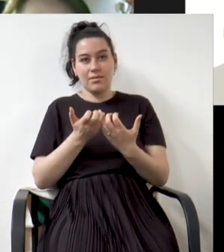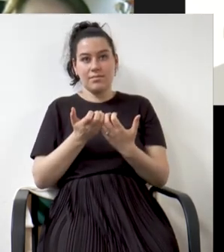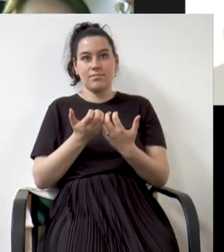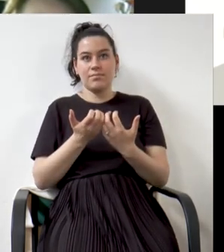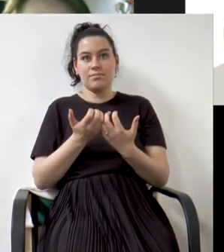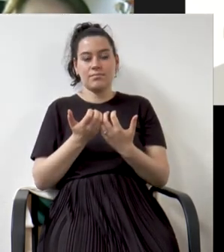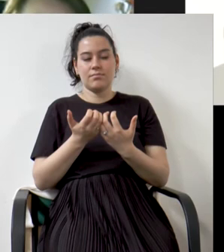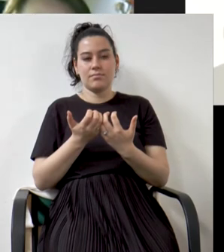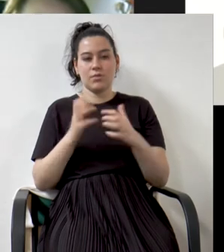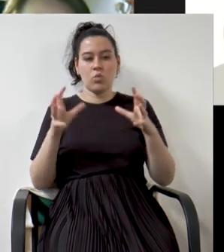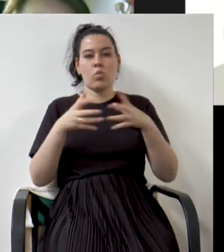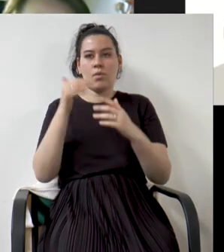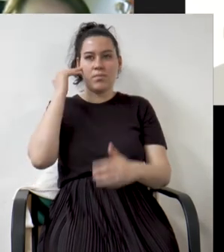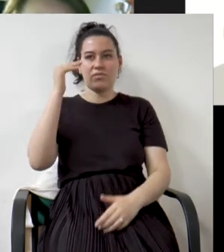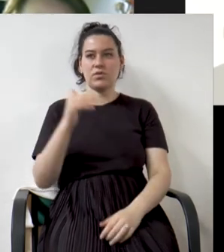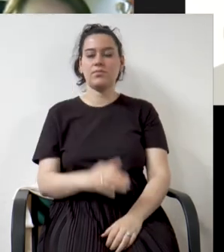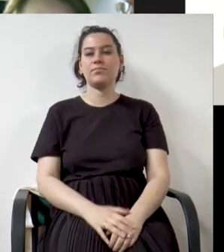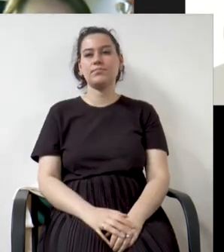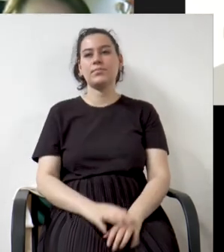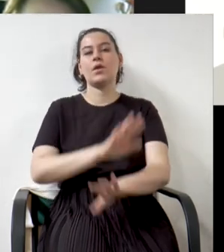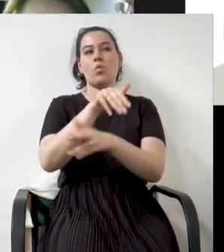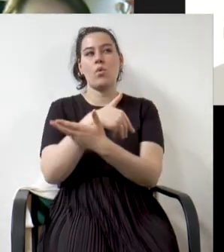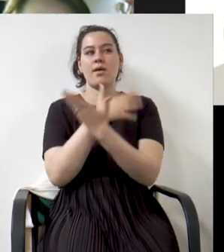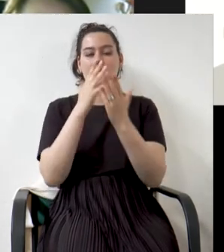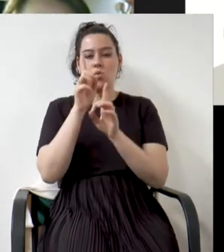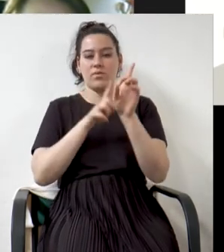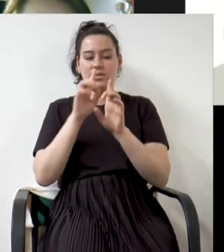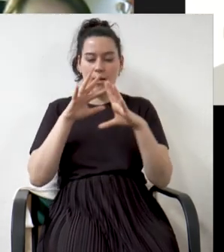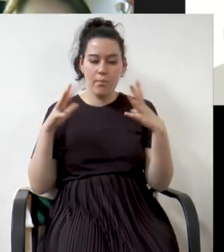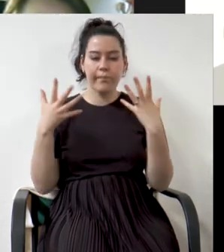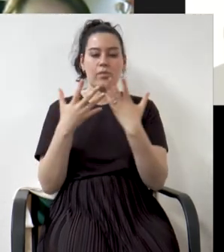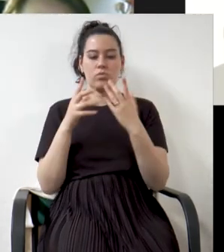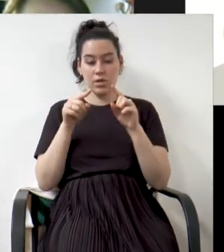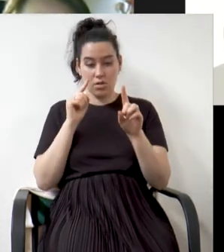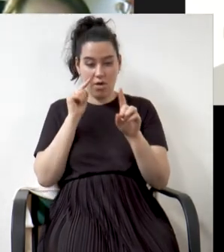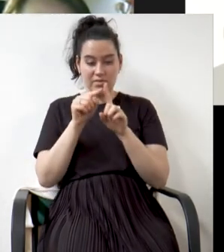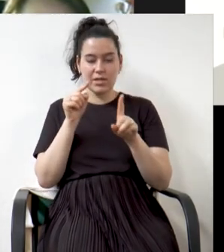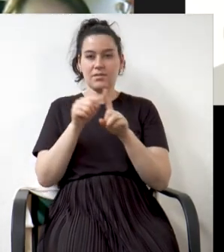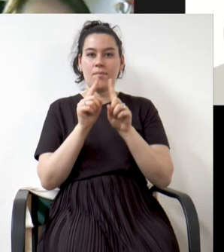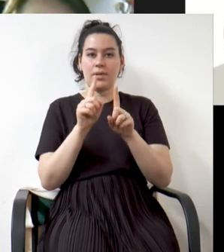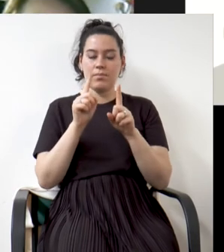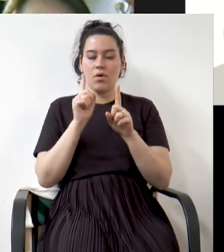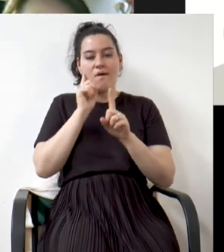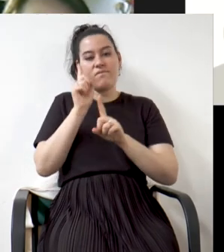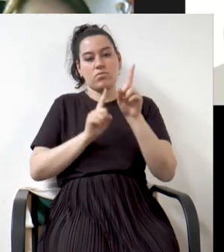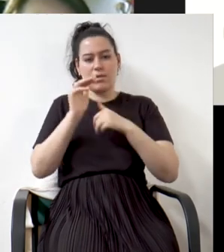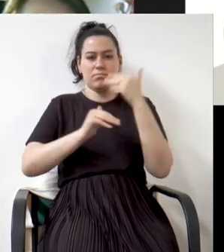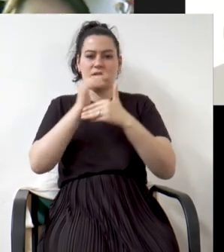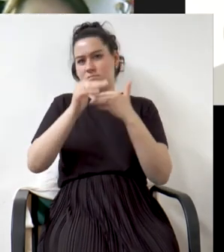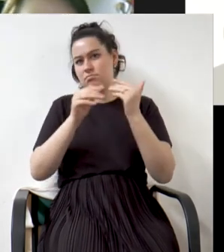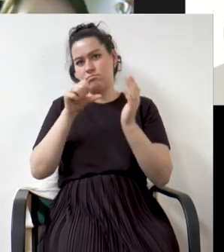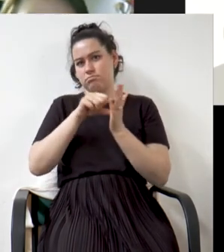docente? En cualquier universidad del mundo, ese tipo de cosas, y más sobre todo las universidades de los países desarrollados,